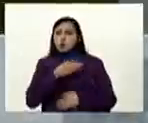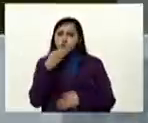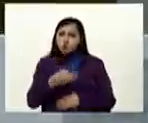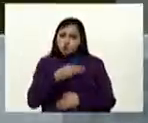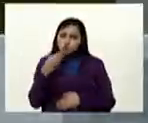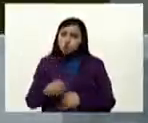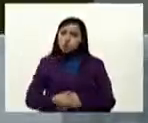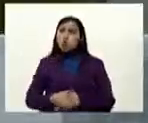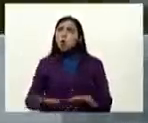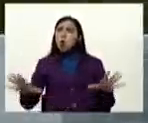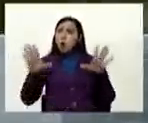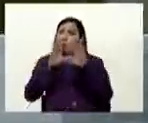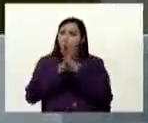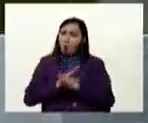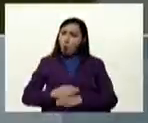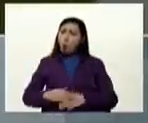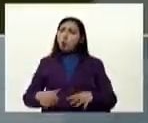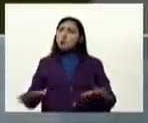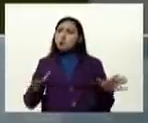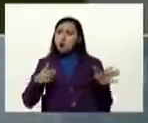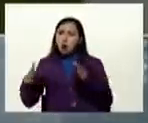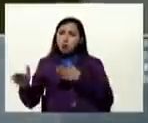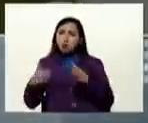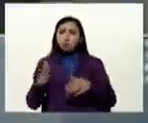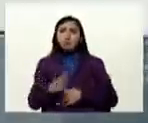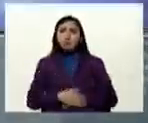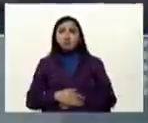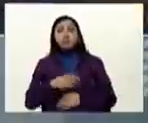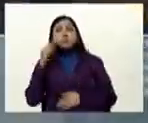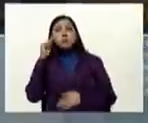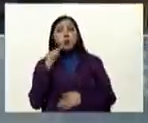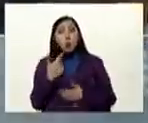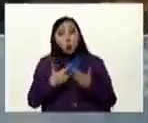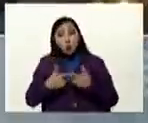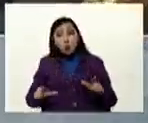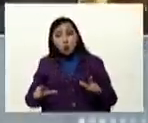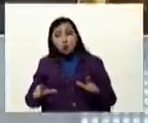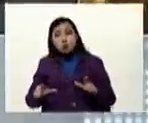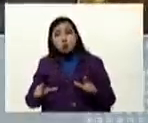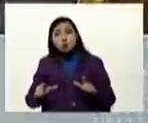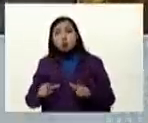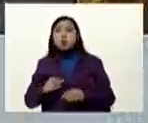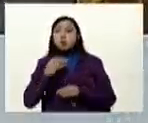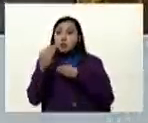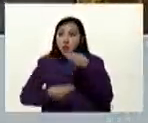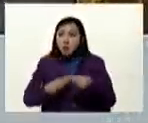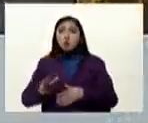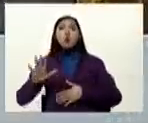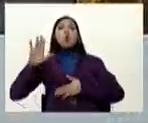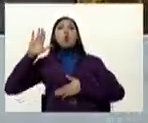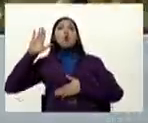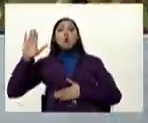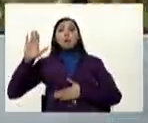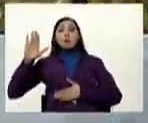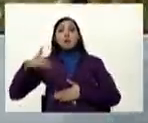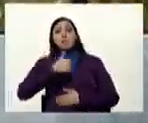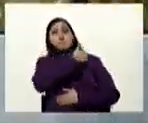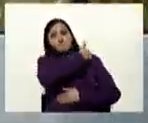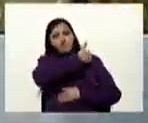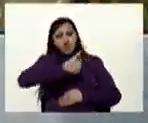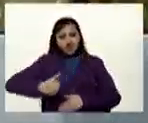una noche calurosa, el libertador Simón Bolívar tomó el juramento como